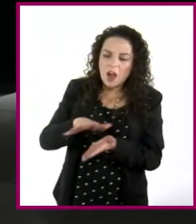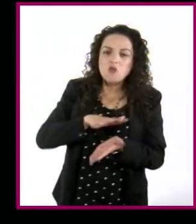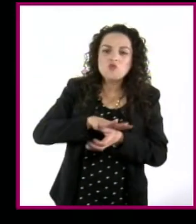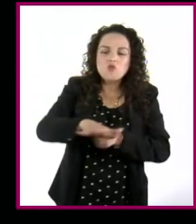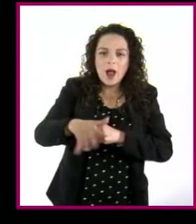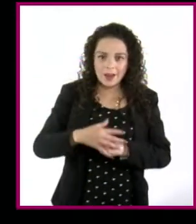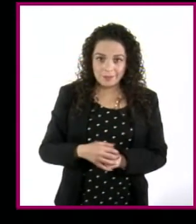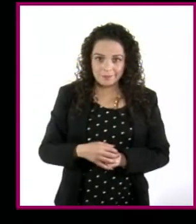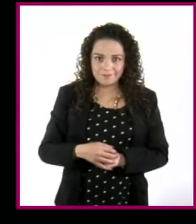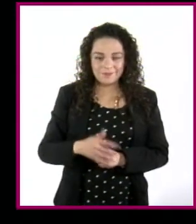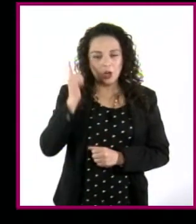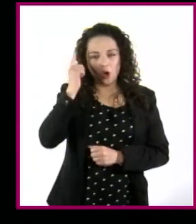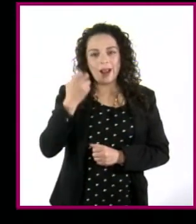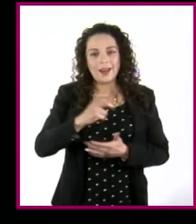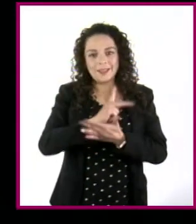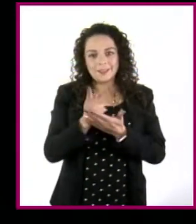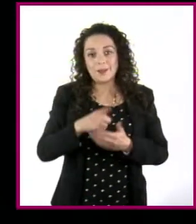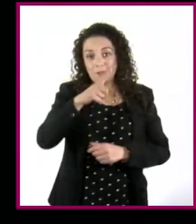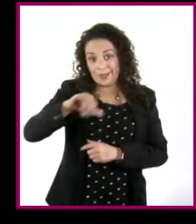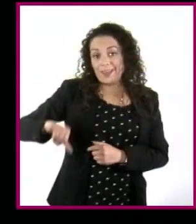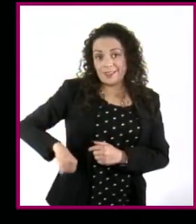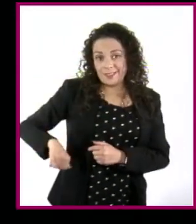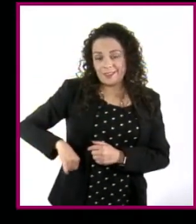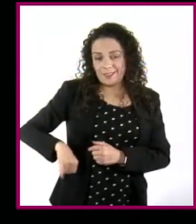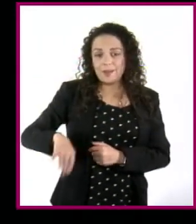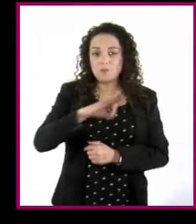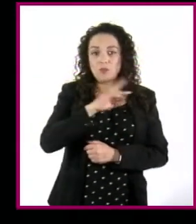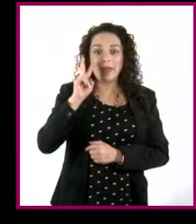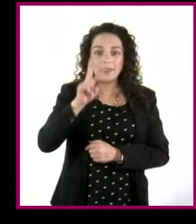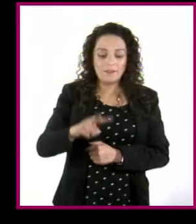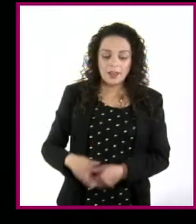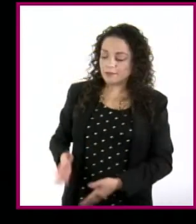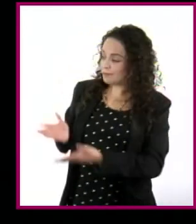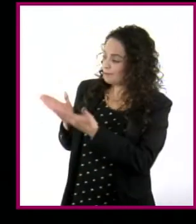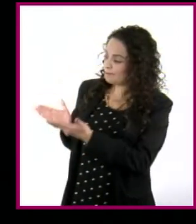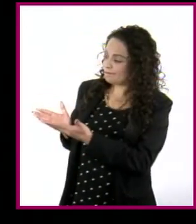interesante. Recuerda que puedes visitarnos en